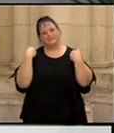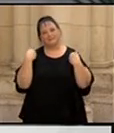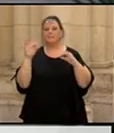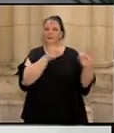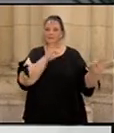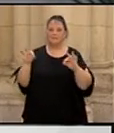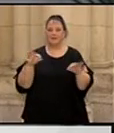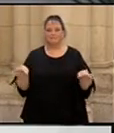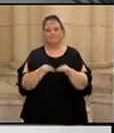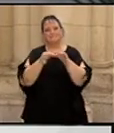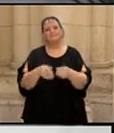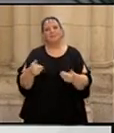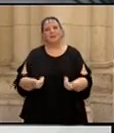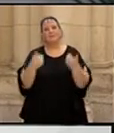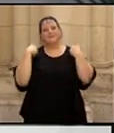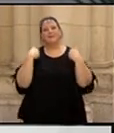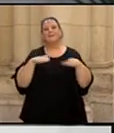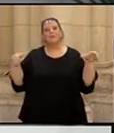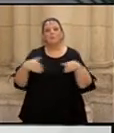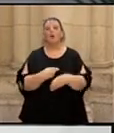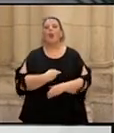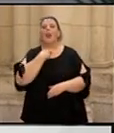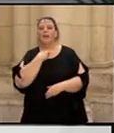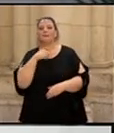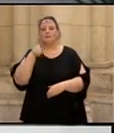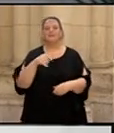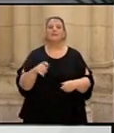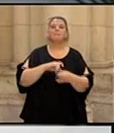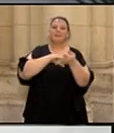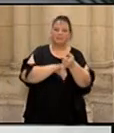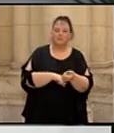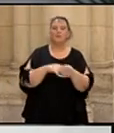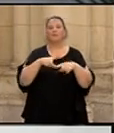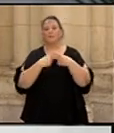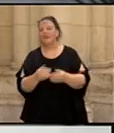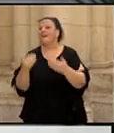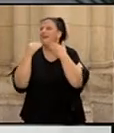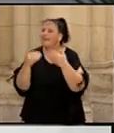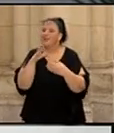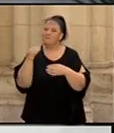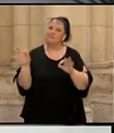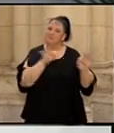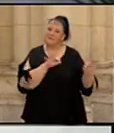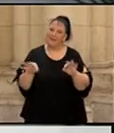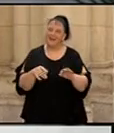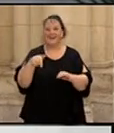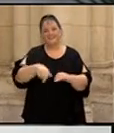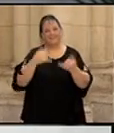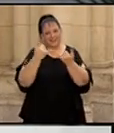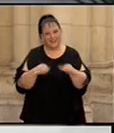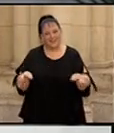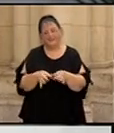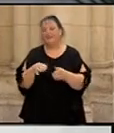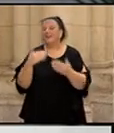de los laicos y también, por supuesto, de matrimonio y familia. Gracias por esta preocupación que